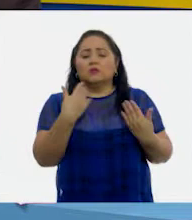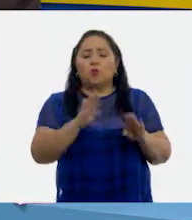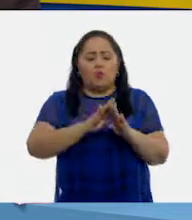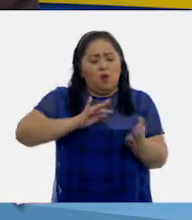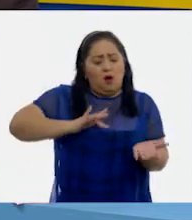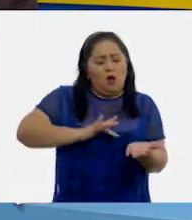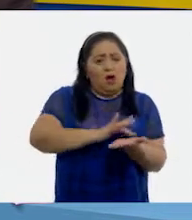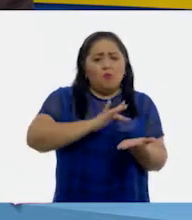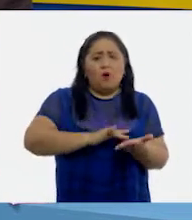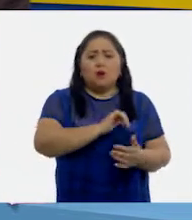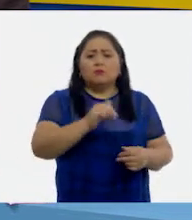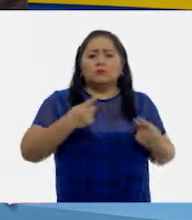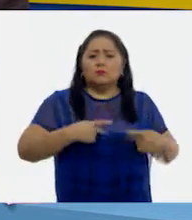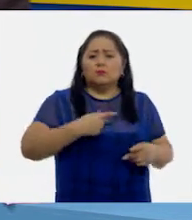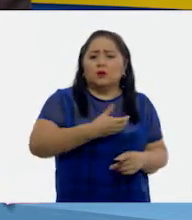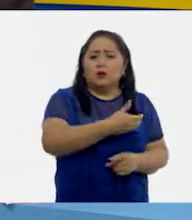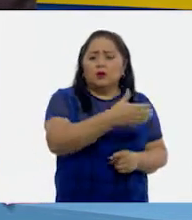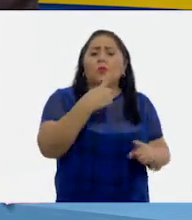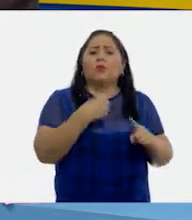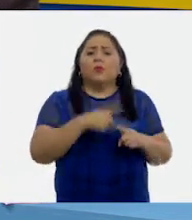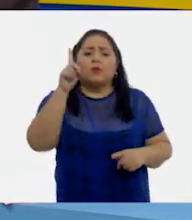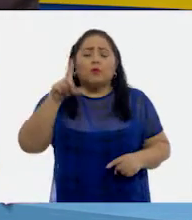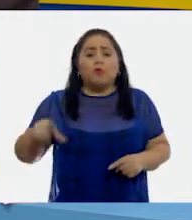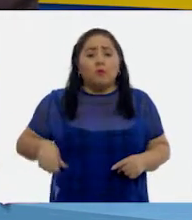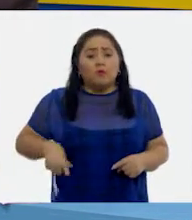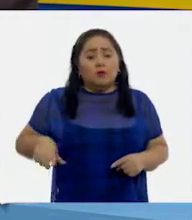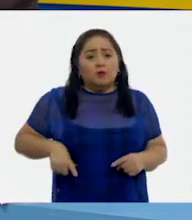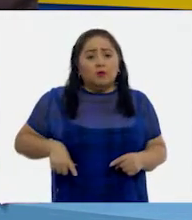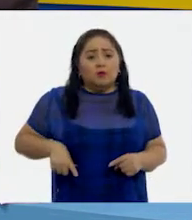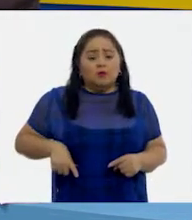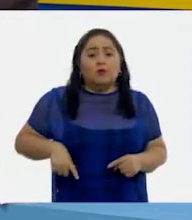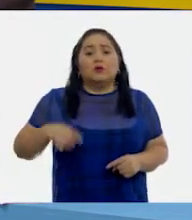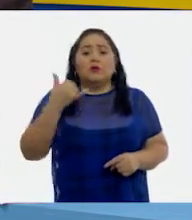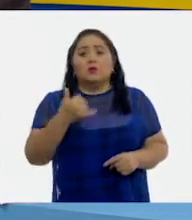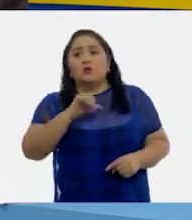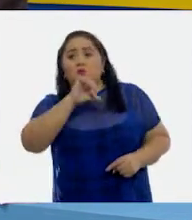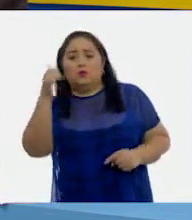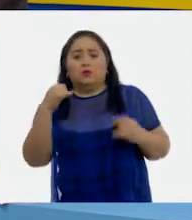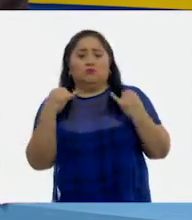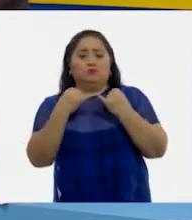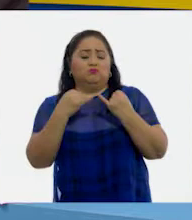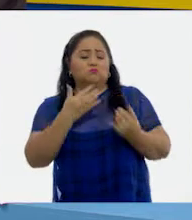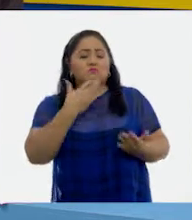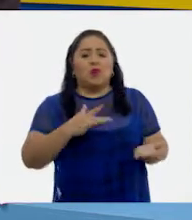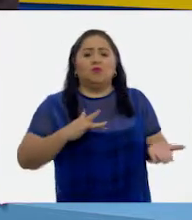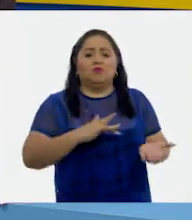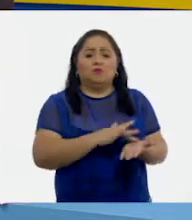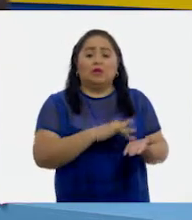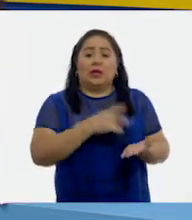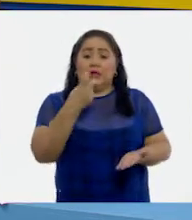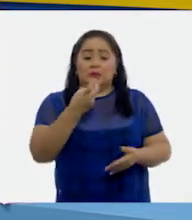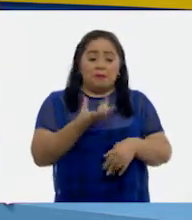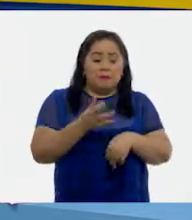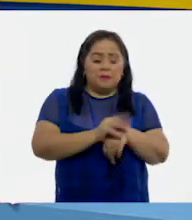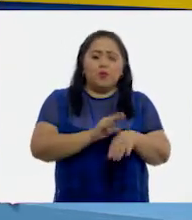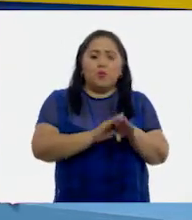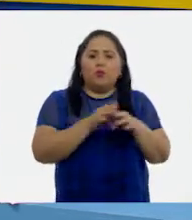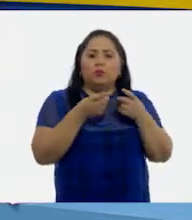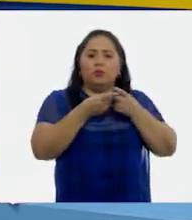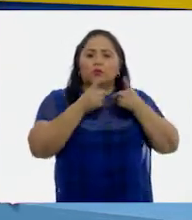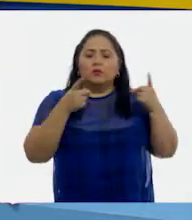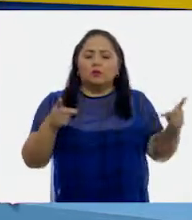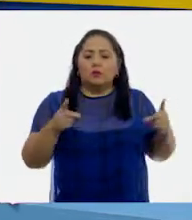apoyos monetarios por parte del gobierno y otras instituciones, lo que permite un